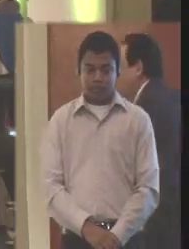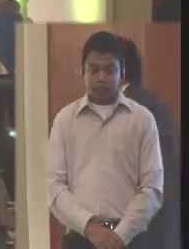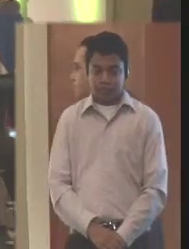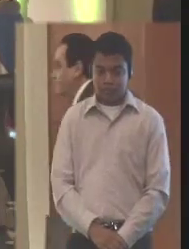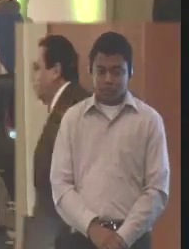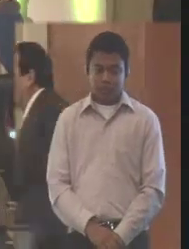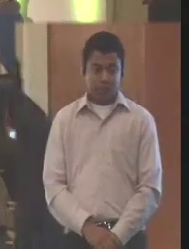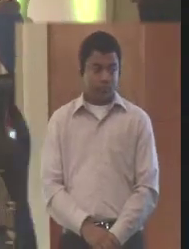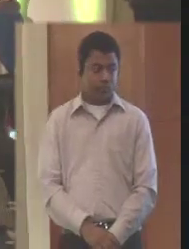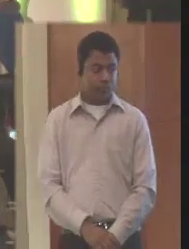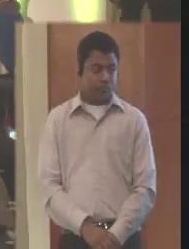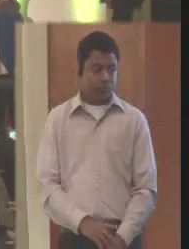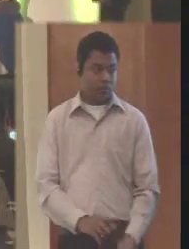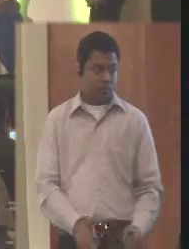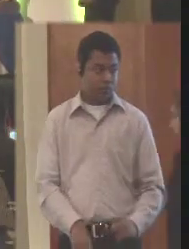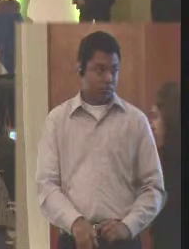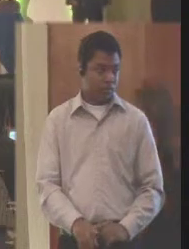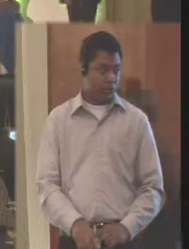Gracias.